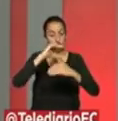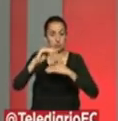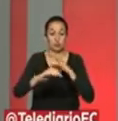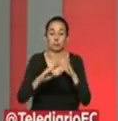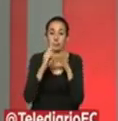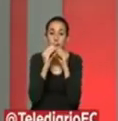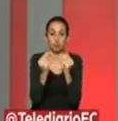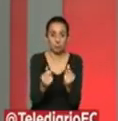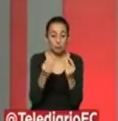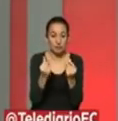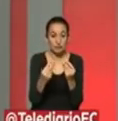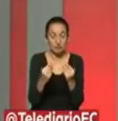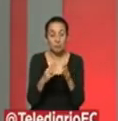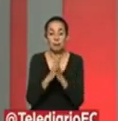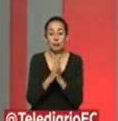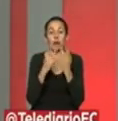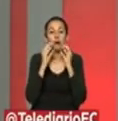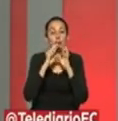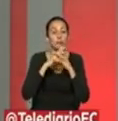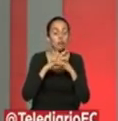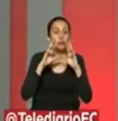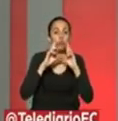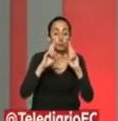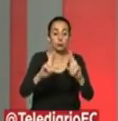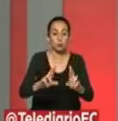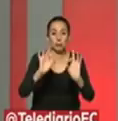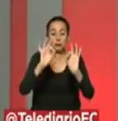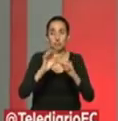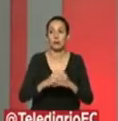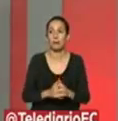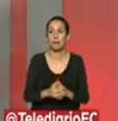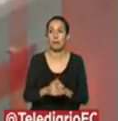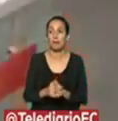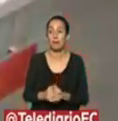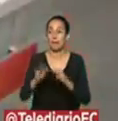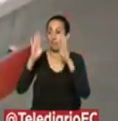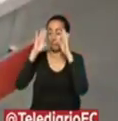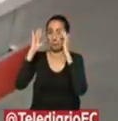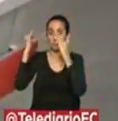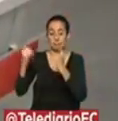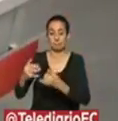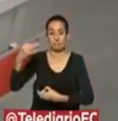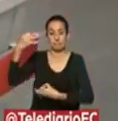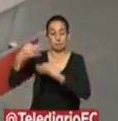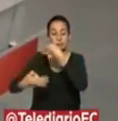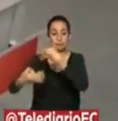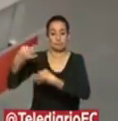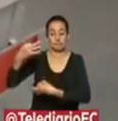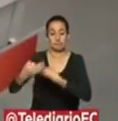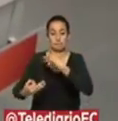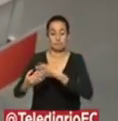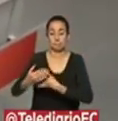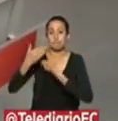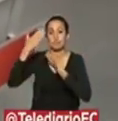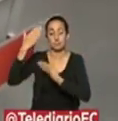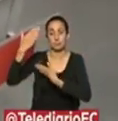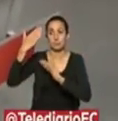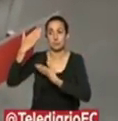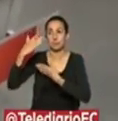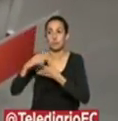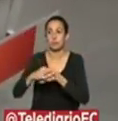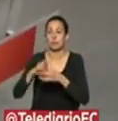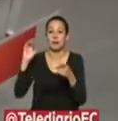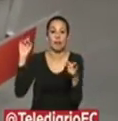ágiles, más expeditos, y sobre todo que la gente esté más tranquila. Ahora está pendiente el juicio político o una moción de censura